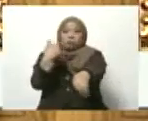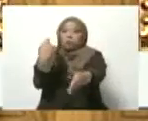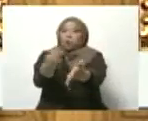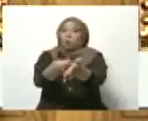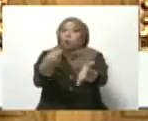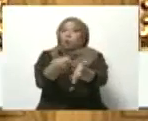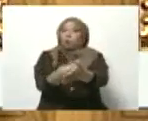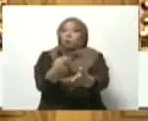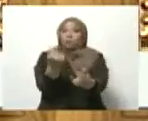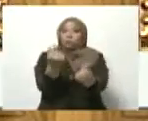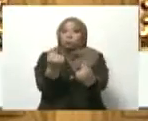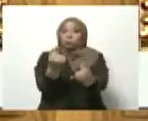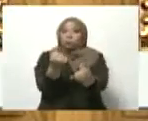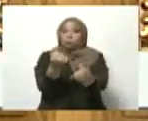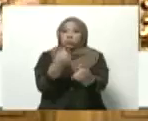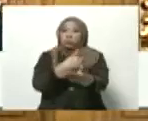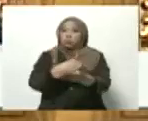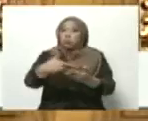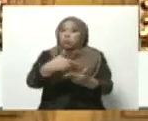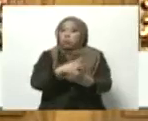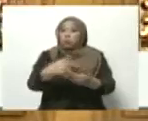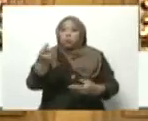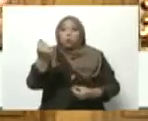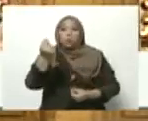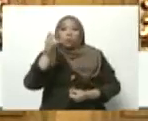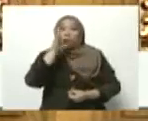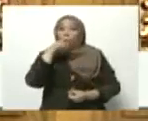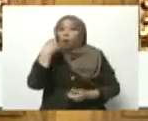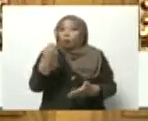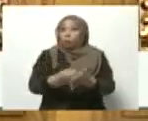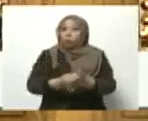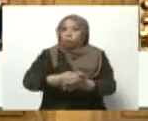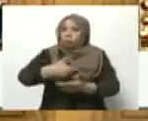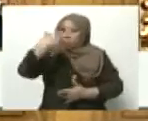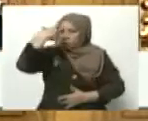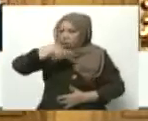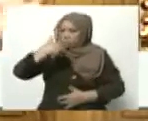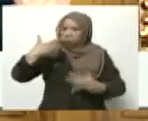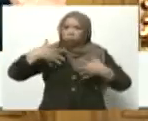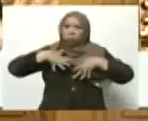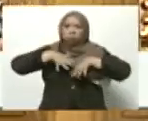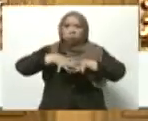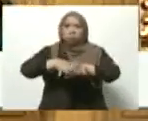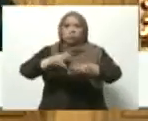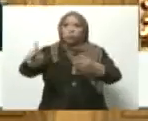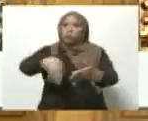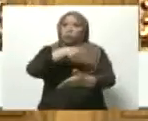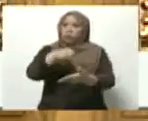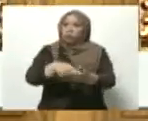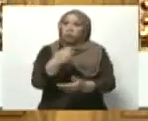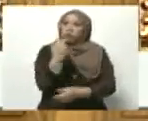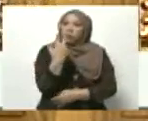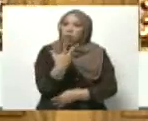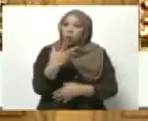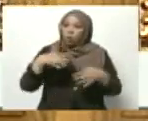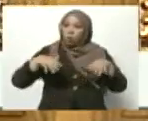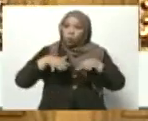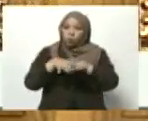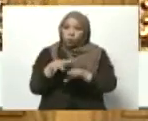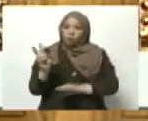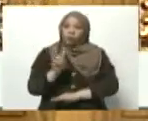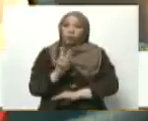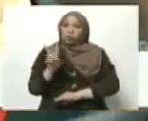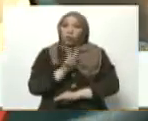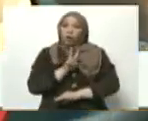y por eso es que lo está demandando. O sea, esa gente no tiene poco confiable, no tiene dignidad, no tiene integridad. La conclusión de los tres es que este grupo de